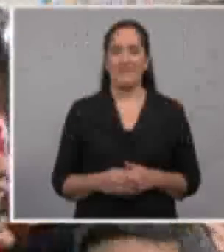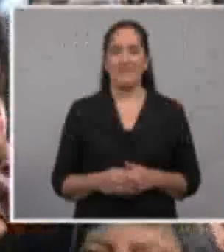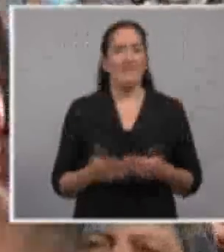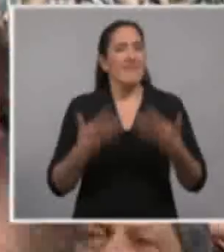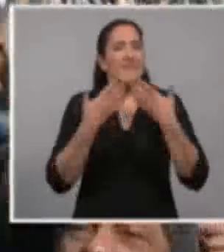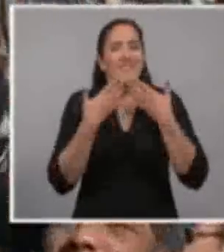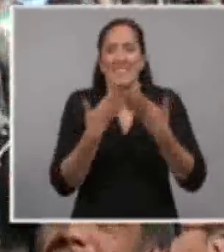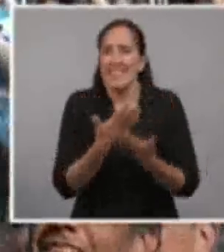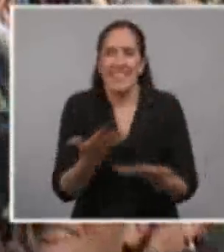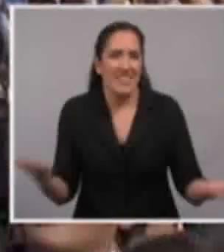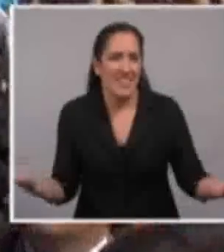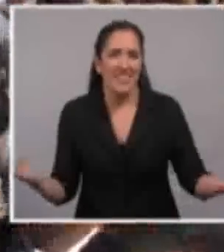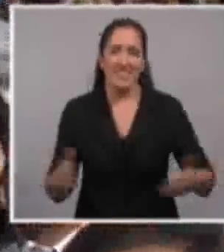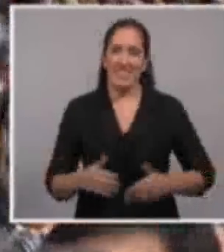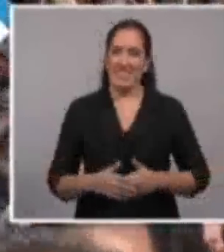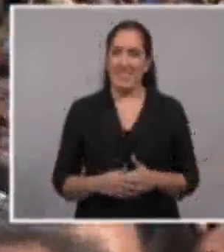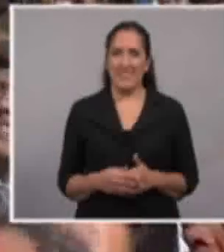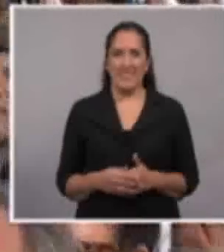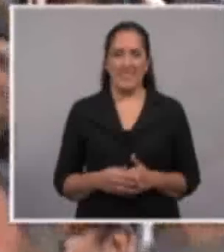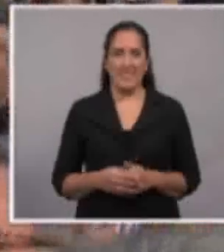Muchas gracias.